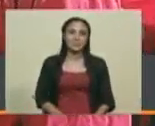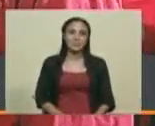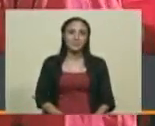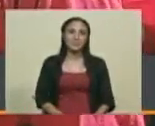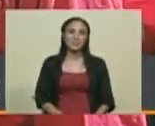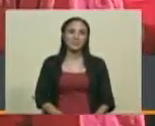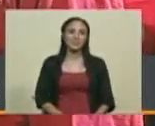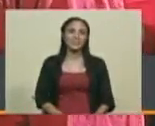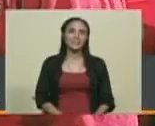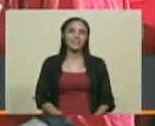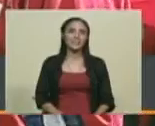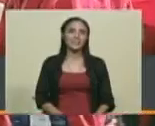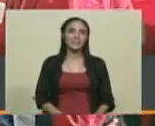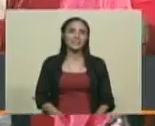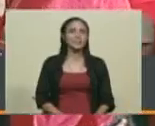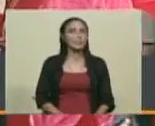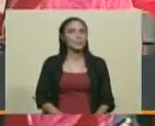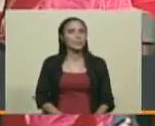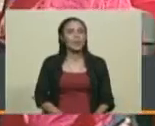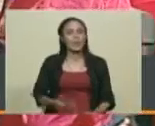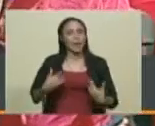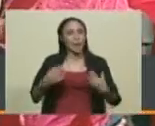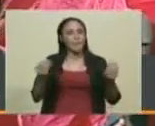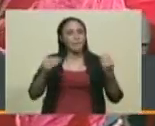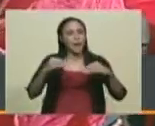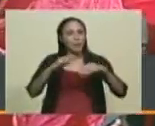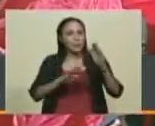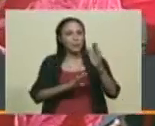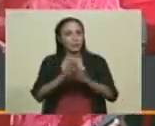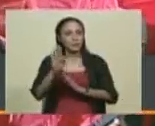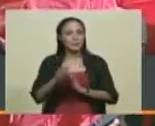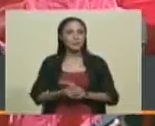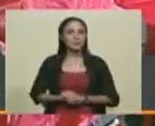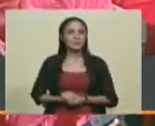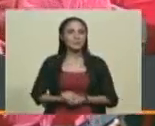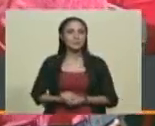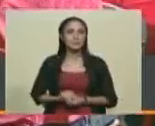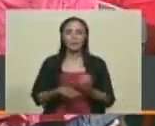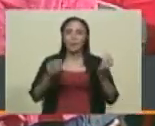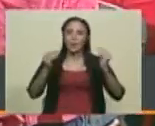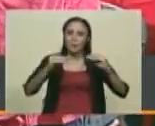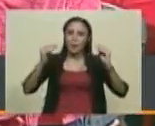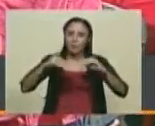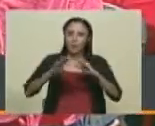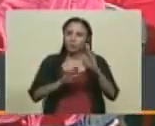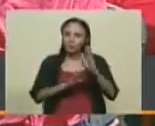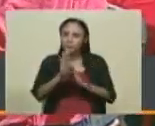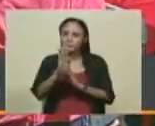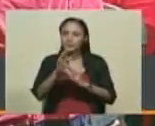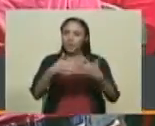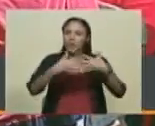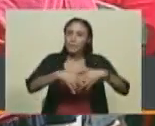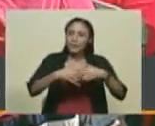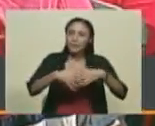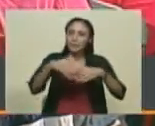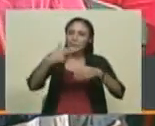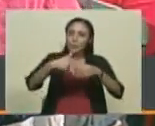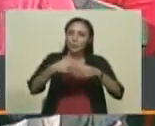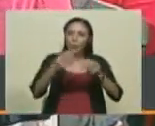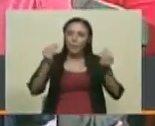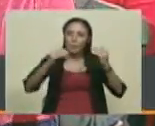cuando nos pidió el incremento del millón de barriles, la recuperación progresiva de la industria